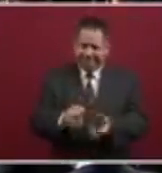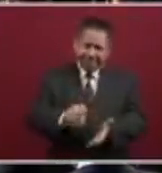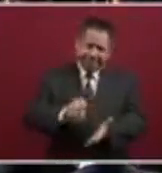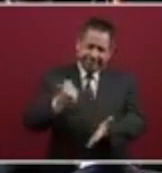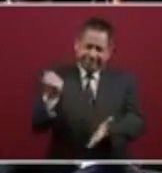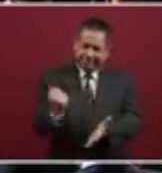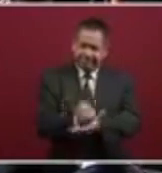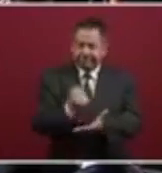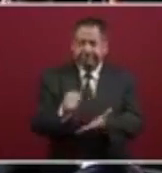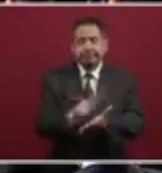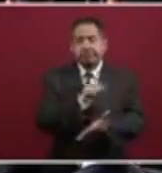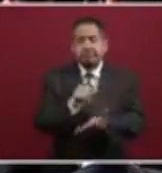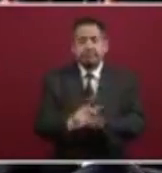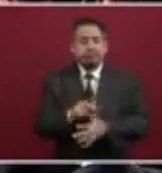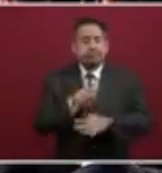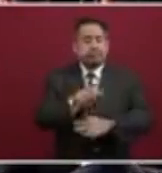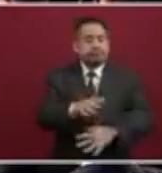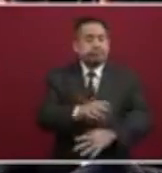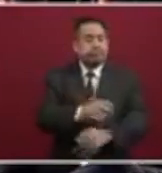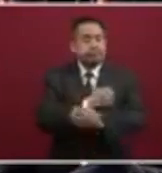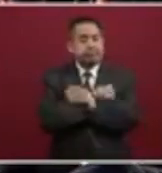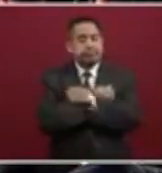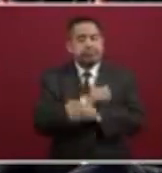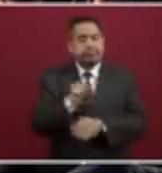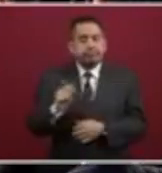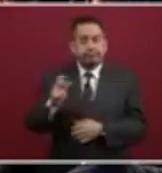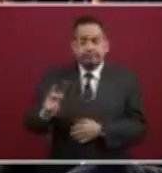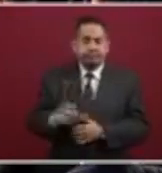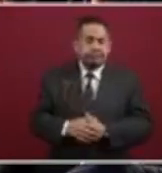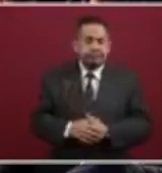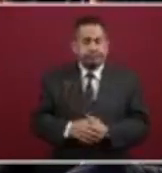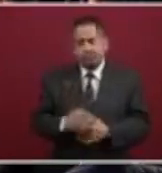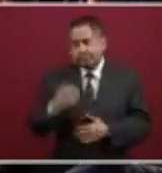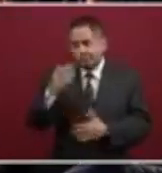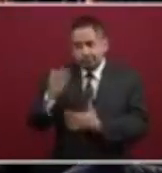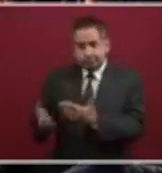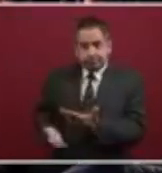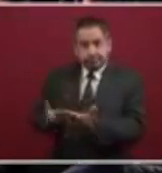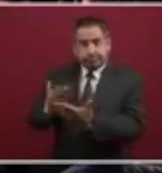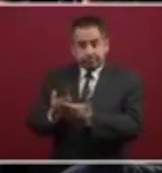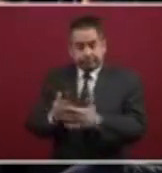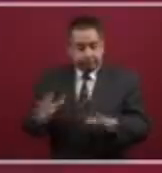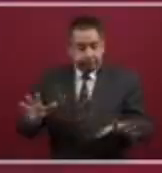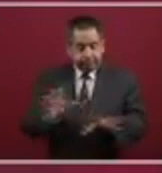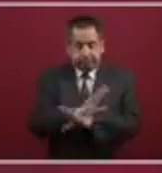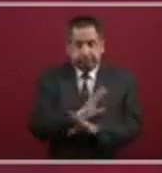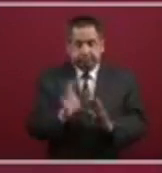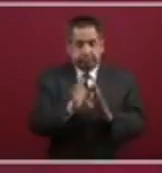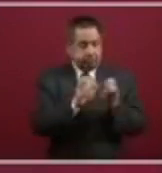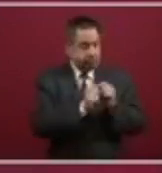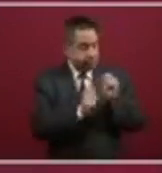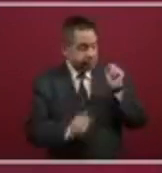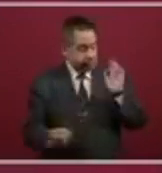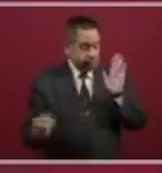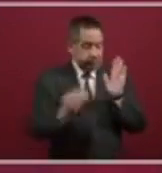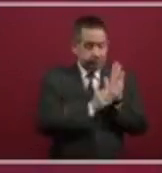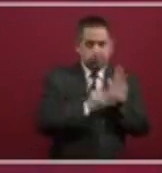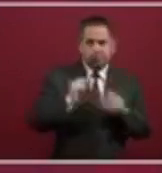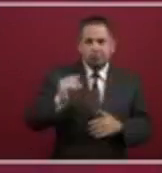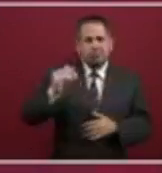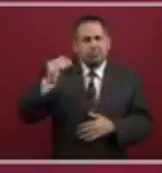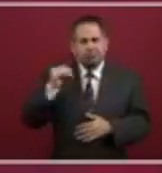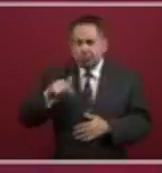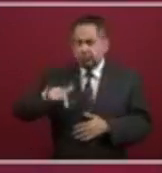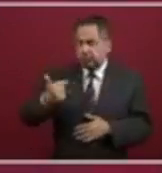educativa, con la aprobación de la iniciativa de reforma constitucional que envió el señor presidente de la República el 12